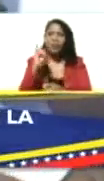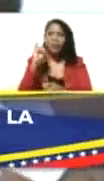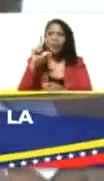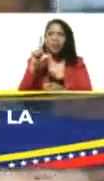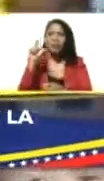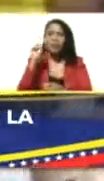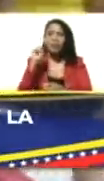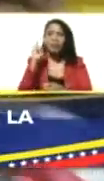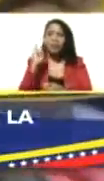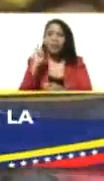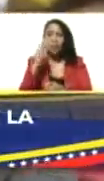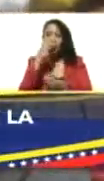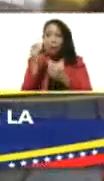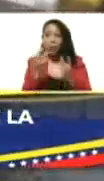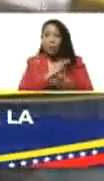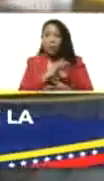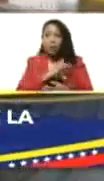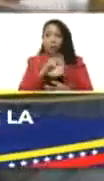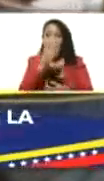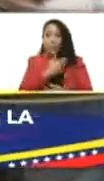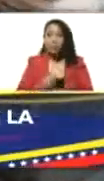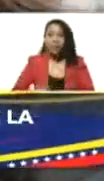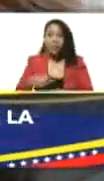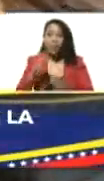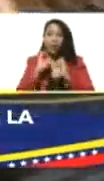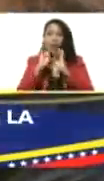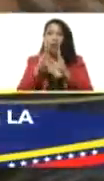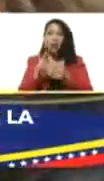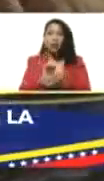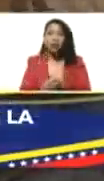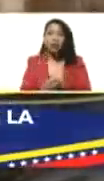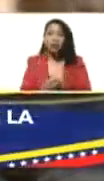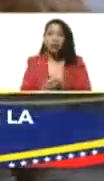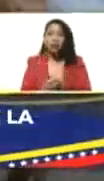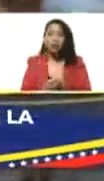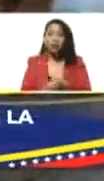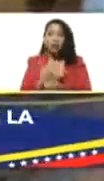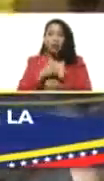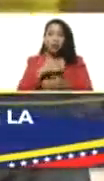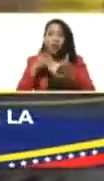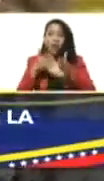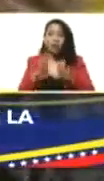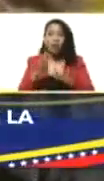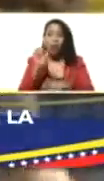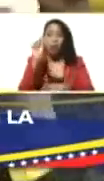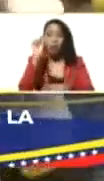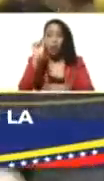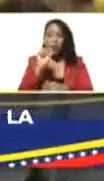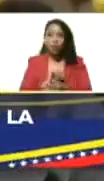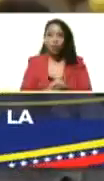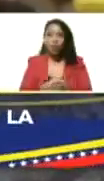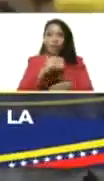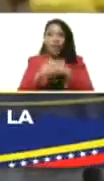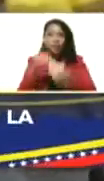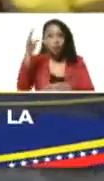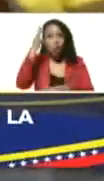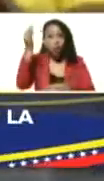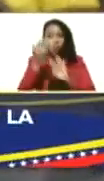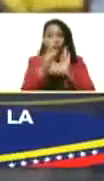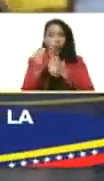bienvenido, ciudadano presidente. ¿Qué me estabas contando tú? Te voy a contar. Nacimos hace poquito, hicimos el Consejo